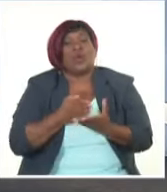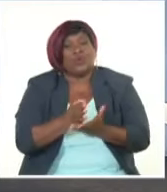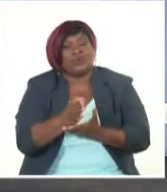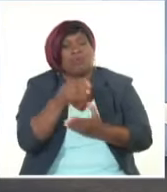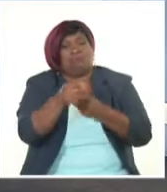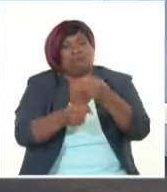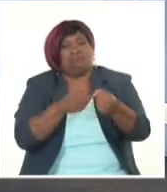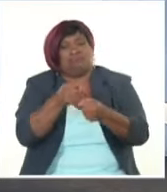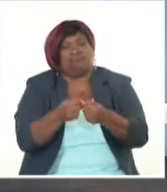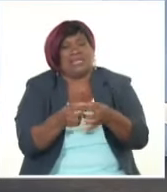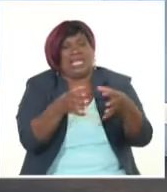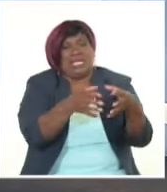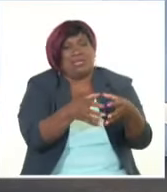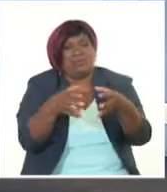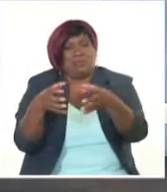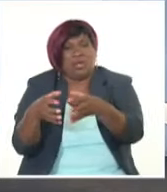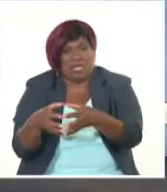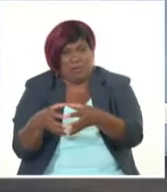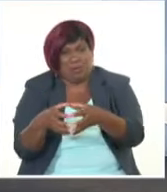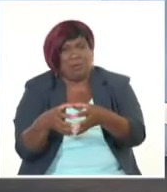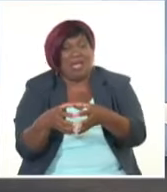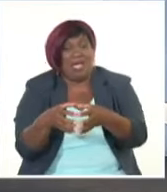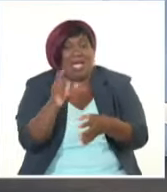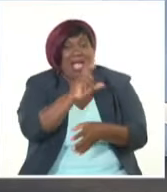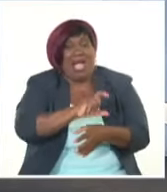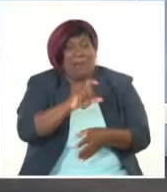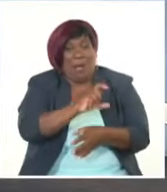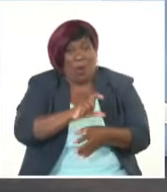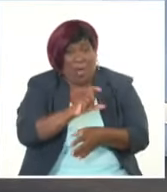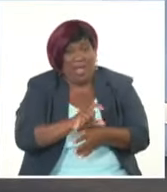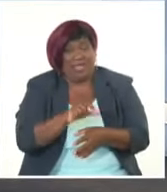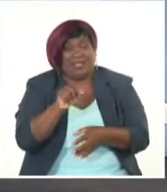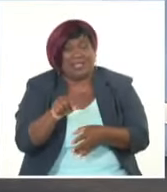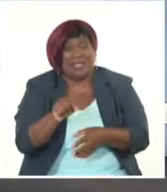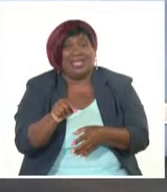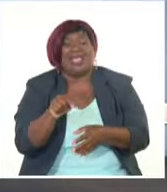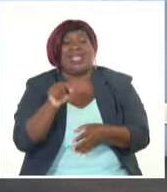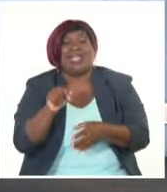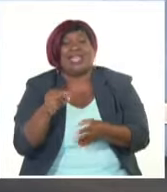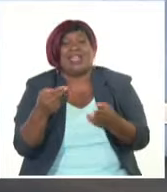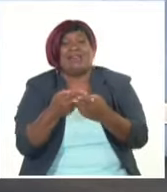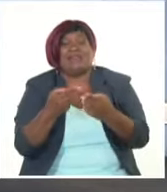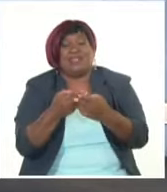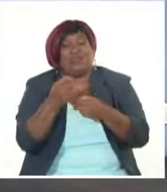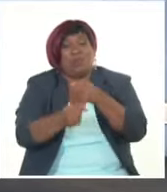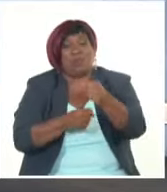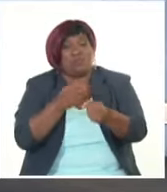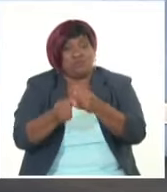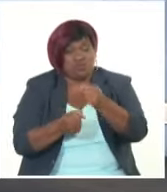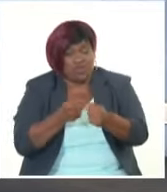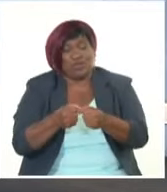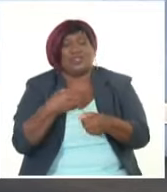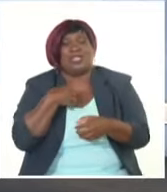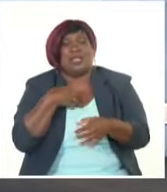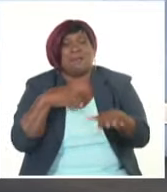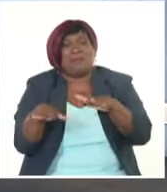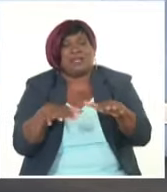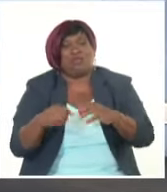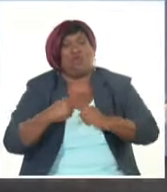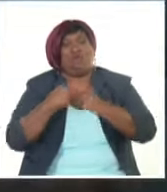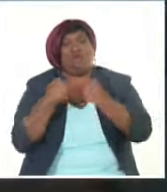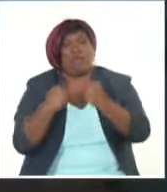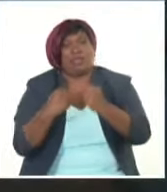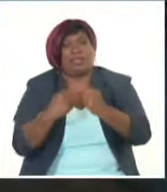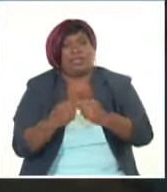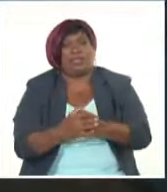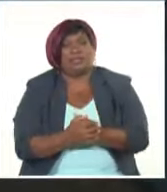equipos que representarán a Camagüey en los próximos eventos de boxeo desarrollan una intensa preparación para lograr un buen papel como anfitriones.